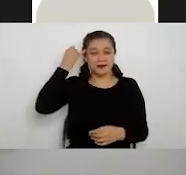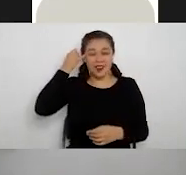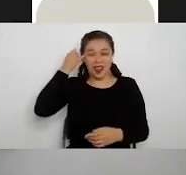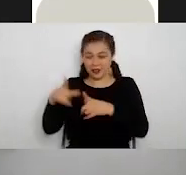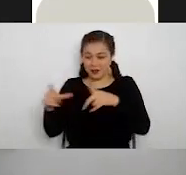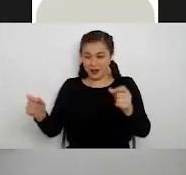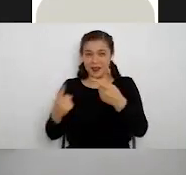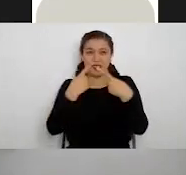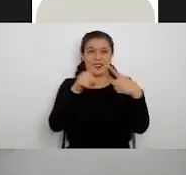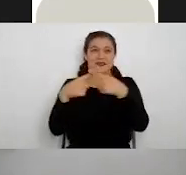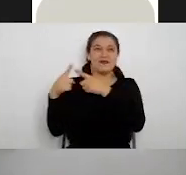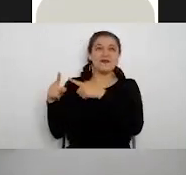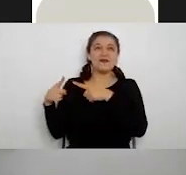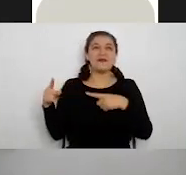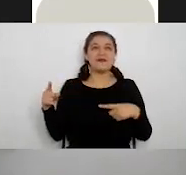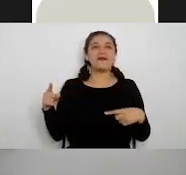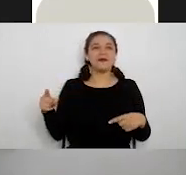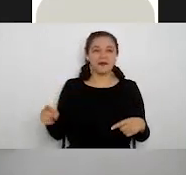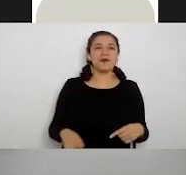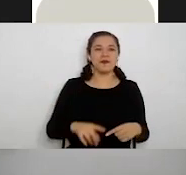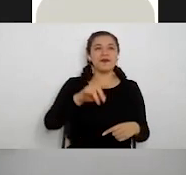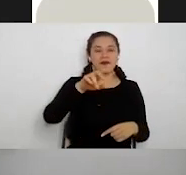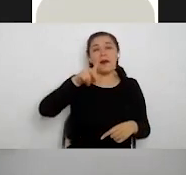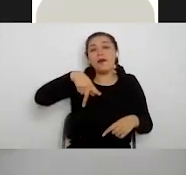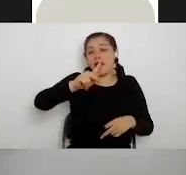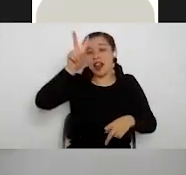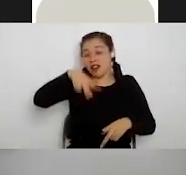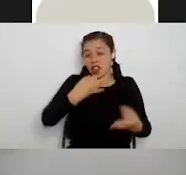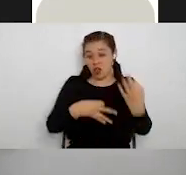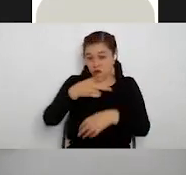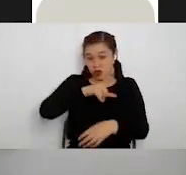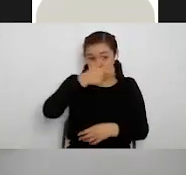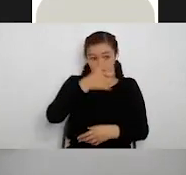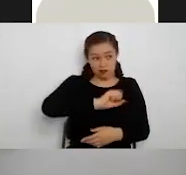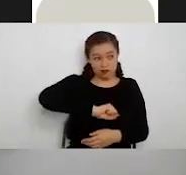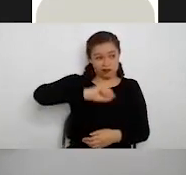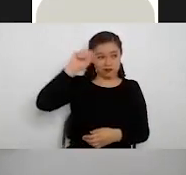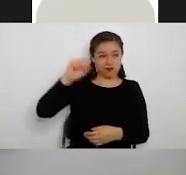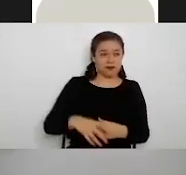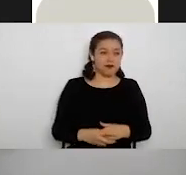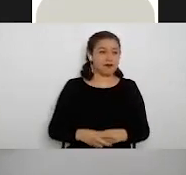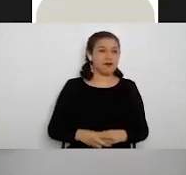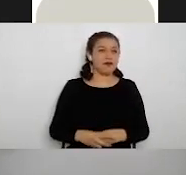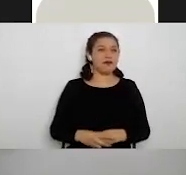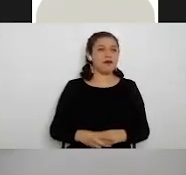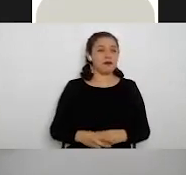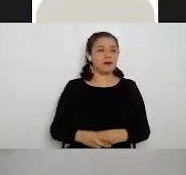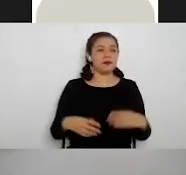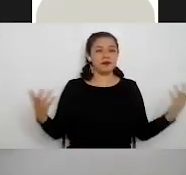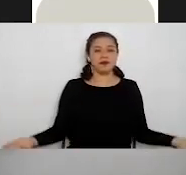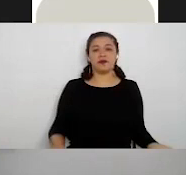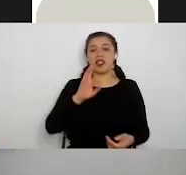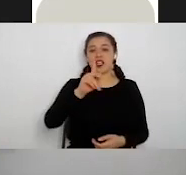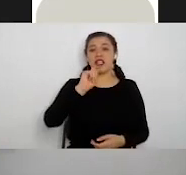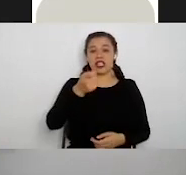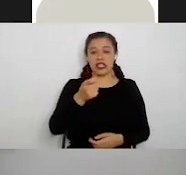una inflación menor, pero al final de la historia todos tienen inflación. ¿Cuál ha sido la respuesta? Esto,